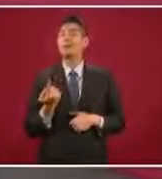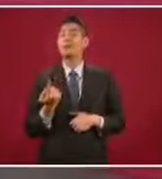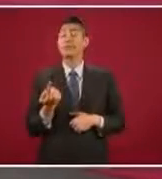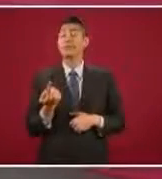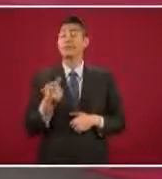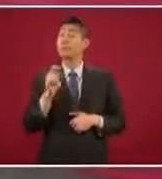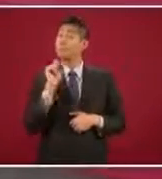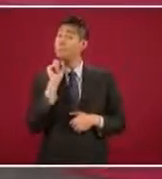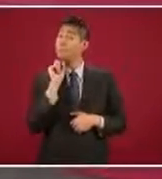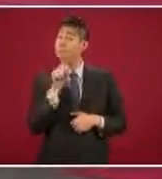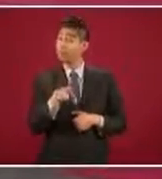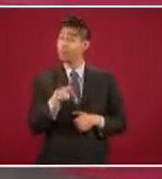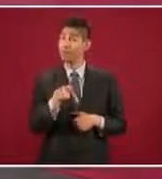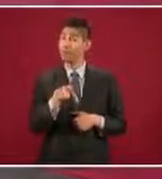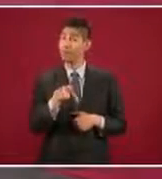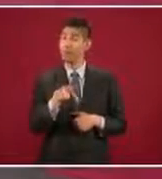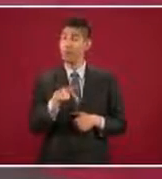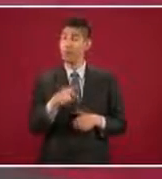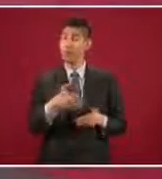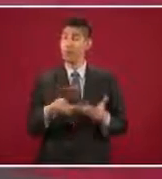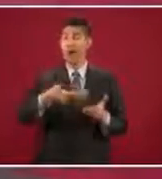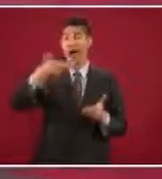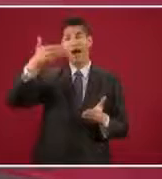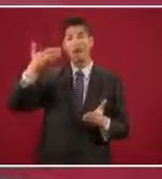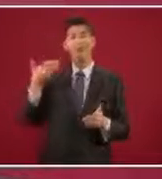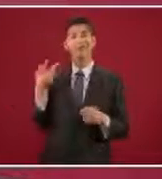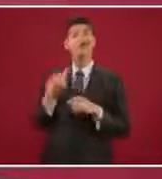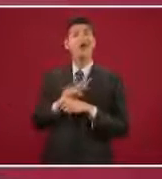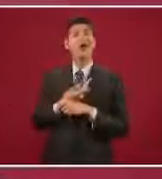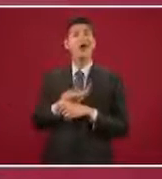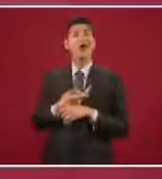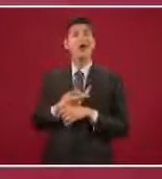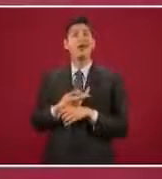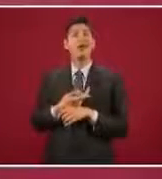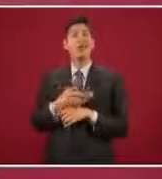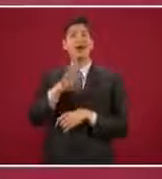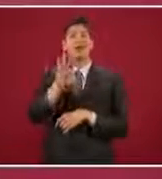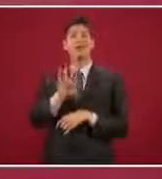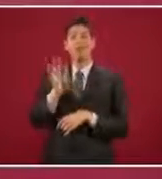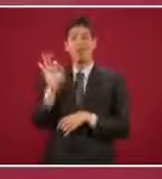hubo una colonización